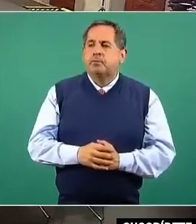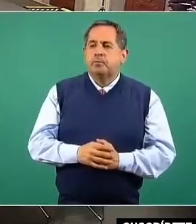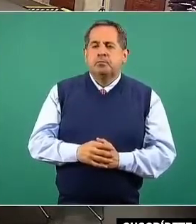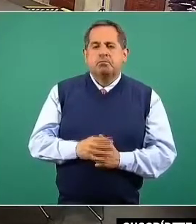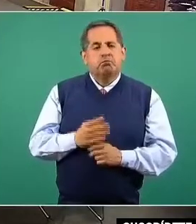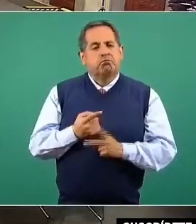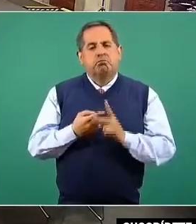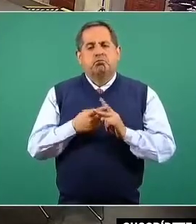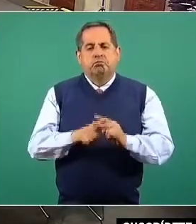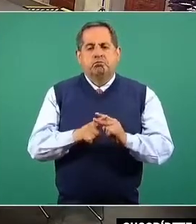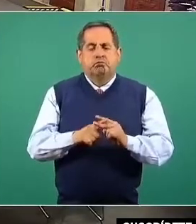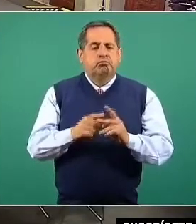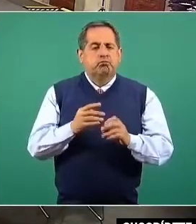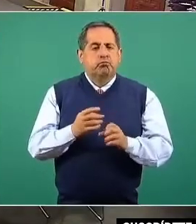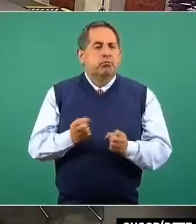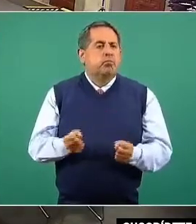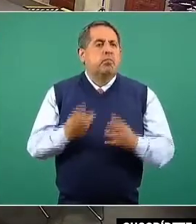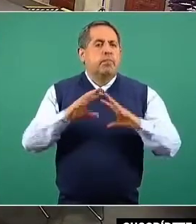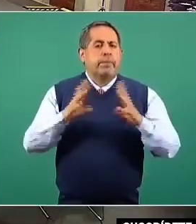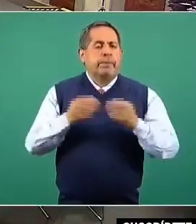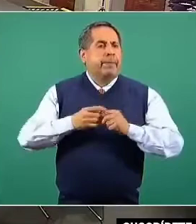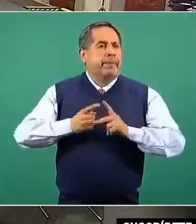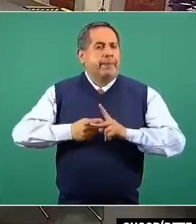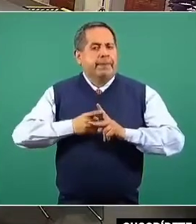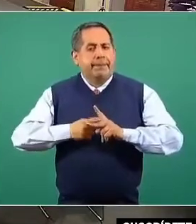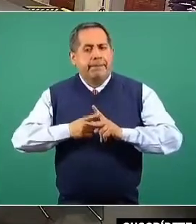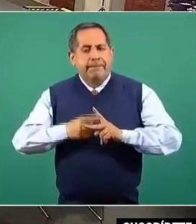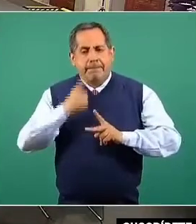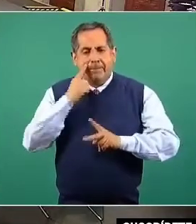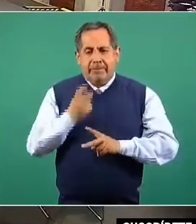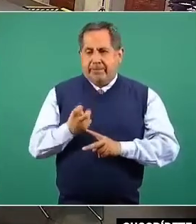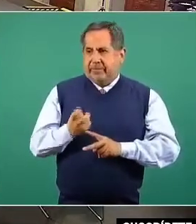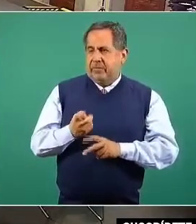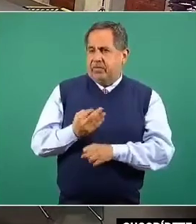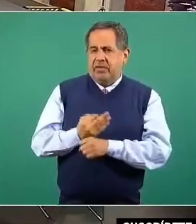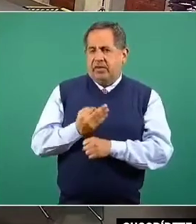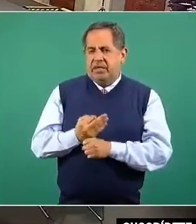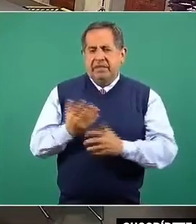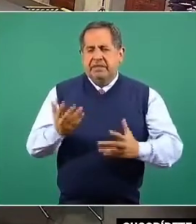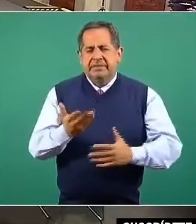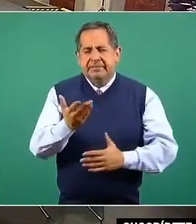iniciar actualizando los números, la estadística para esta noche.